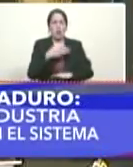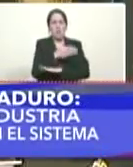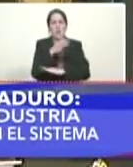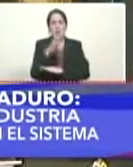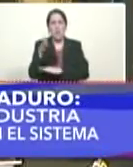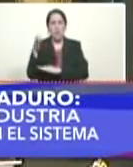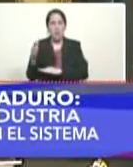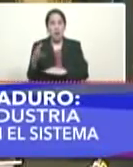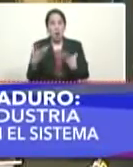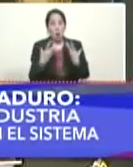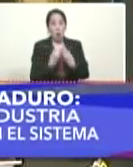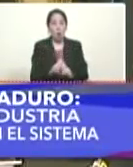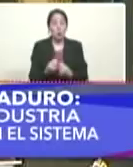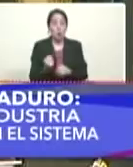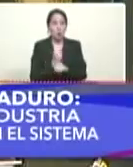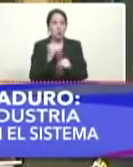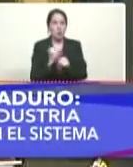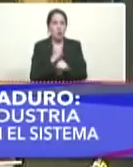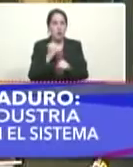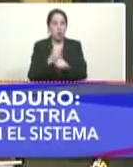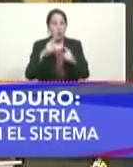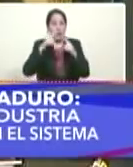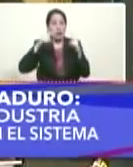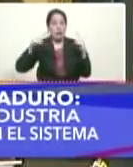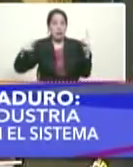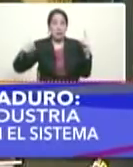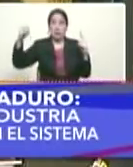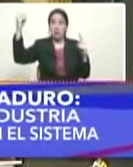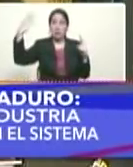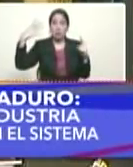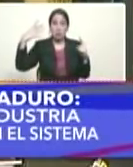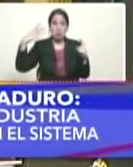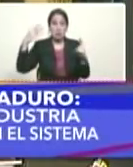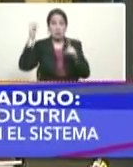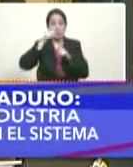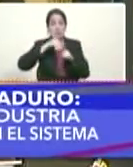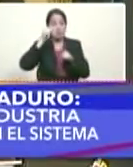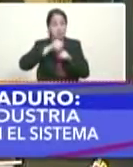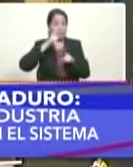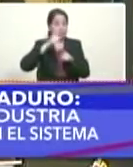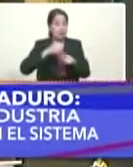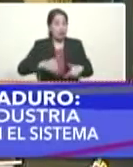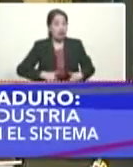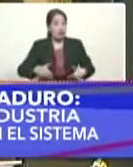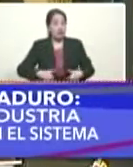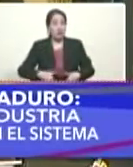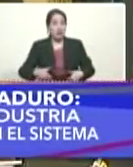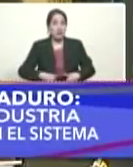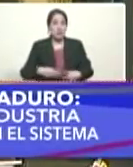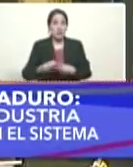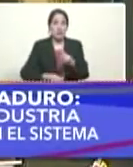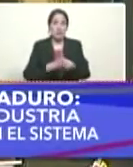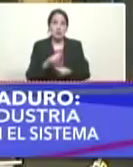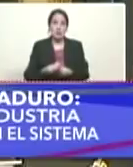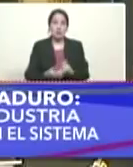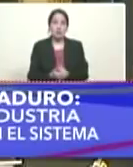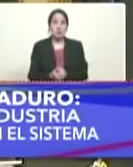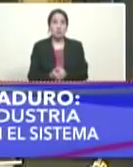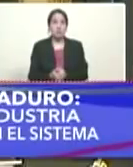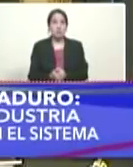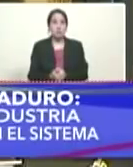a los trabajadores eléctricos en esta batalla y están aún hoy ahí acompañando esta batalla